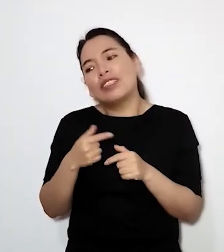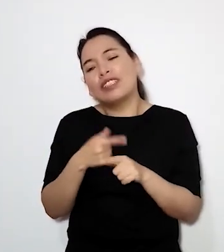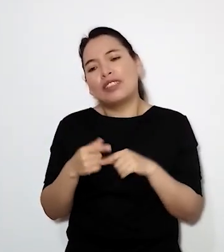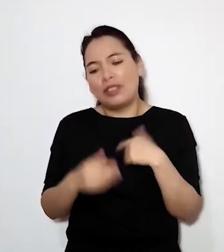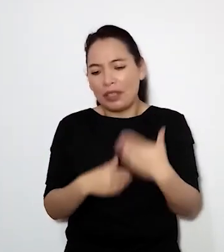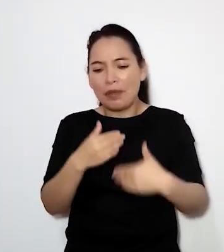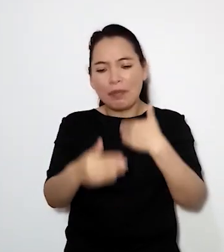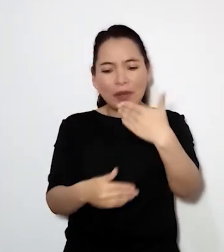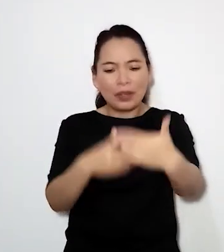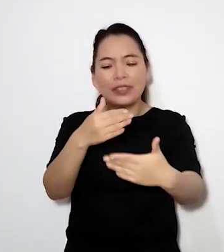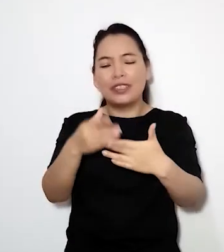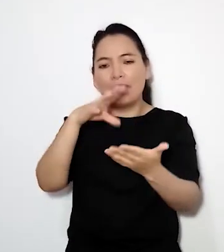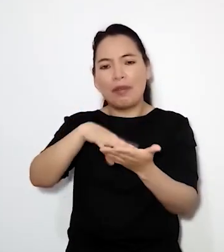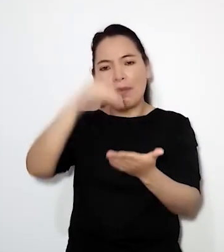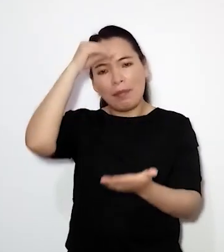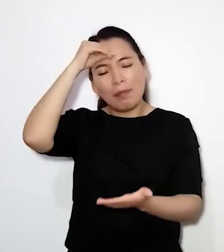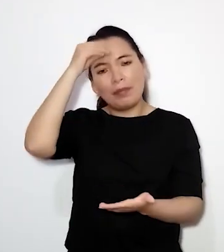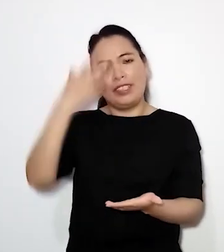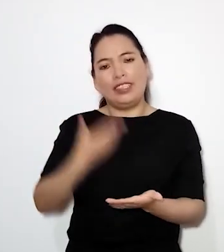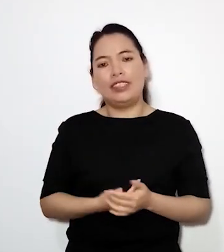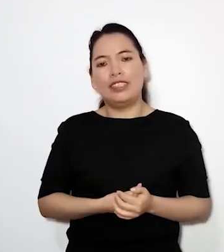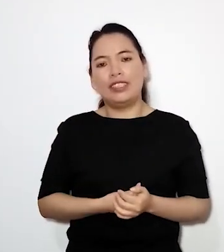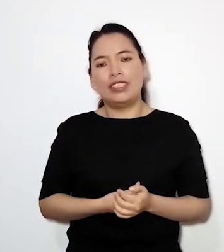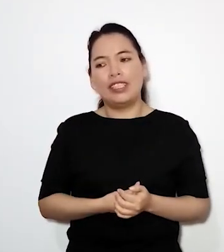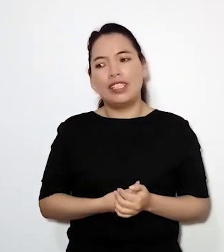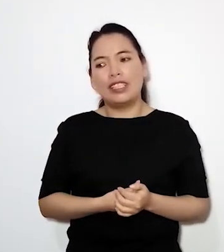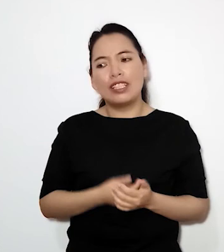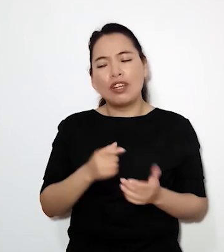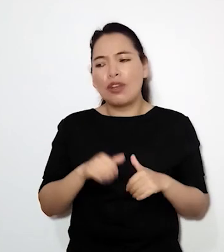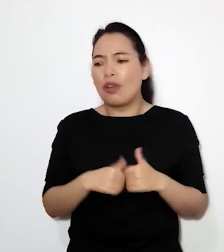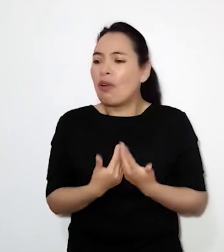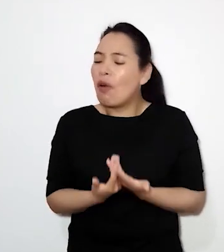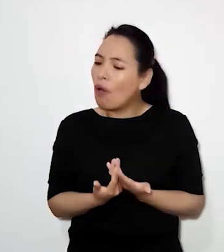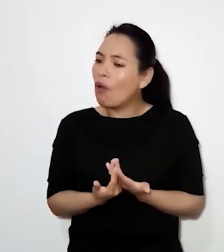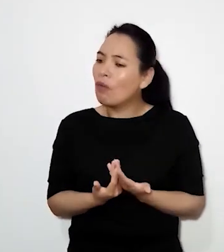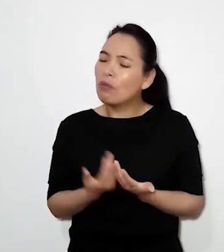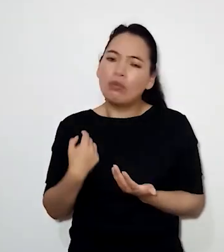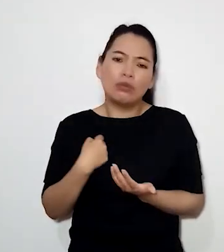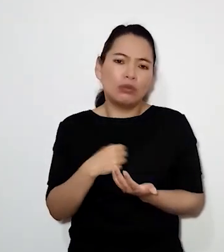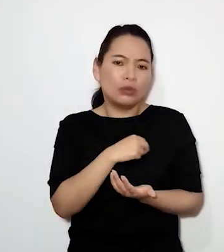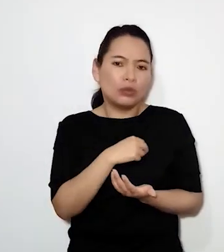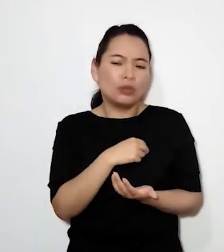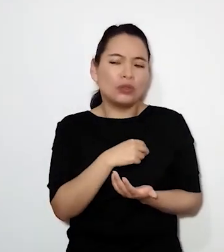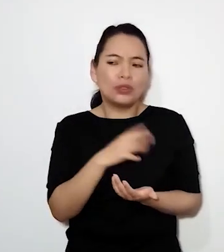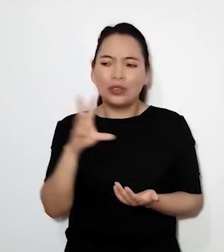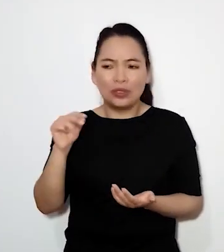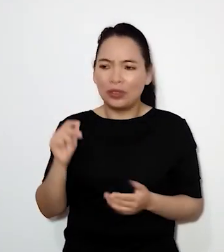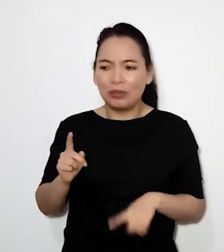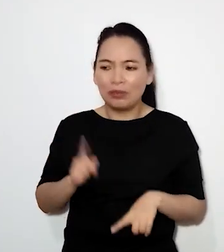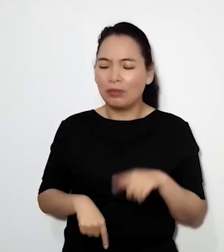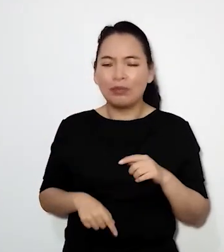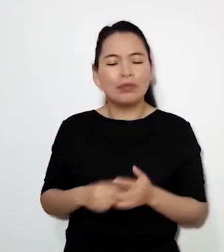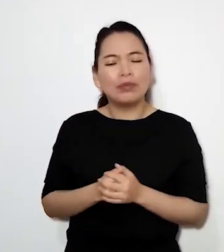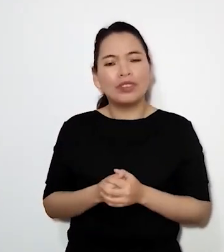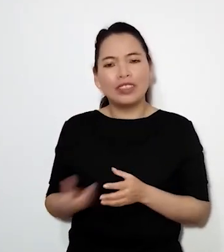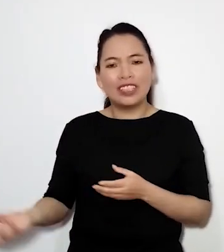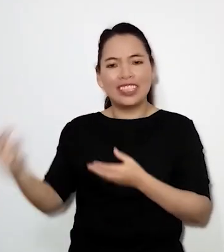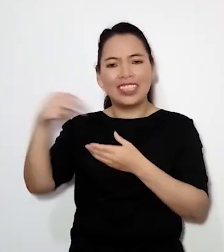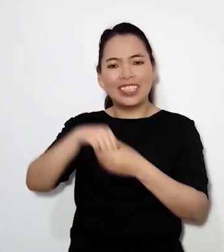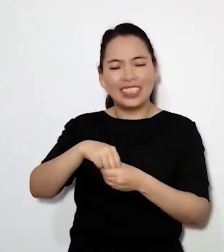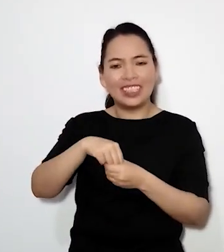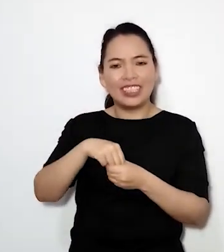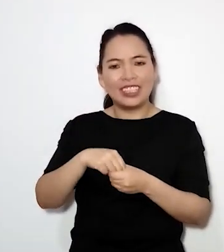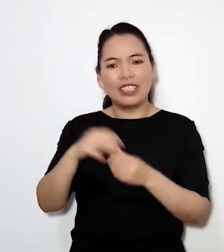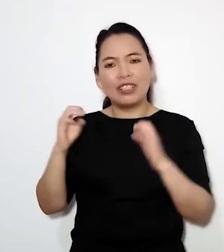enseñanza-aprendizaje, y cómo es que todavía no incorporamos en ese concepto la inclusión y la equidad como la